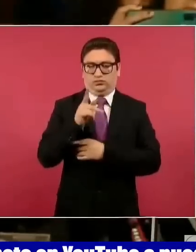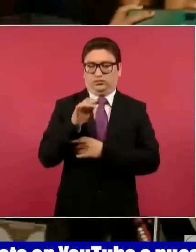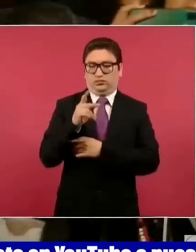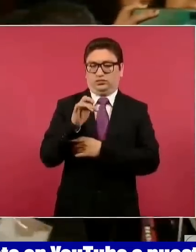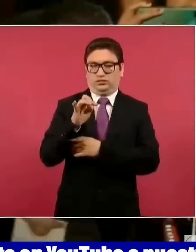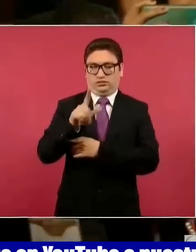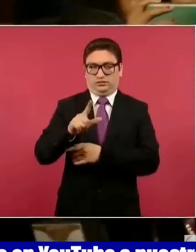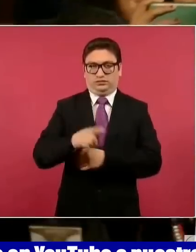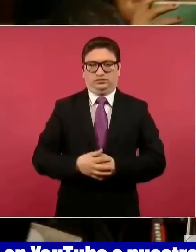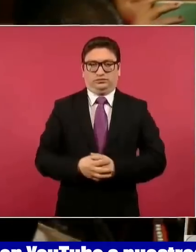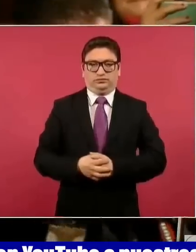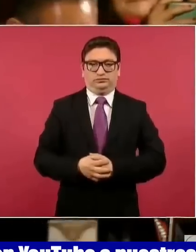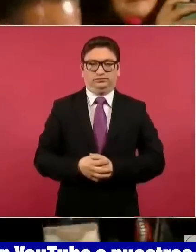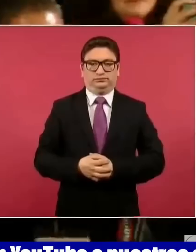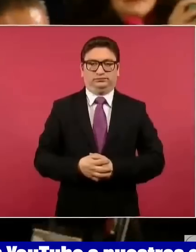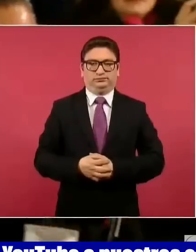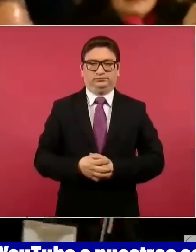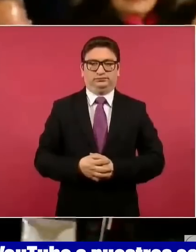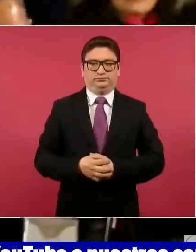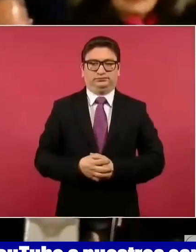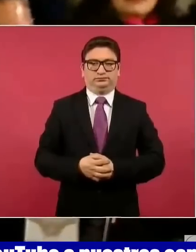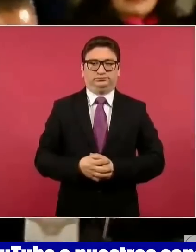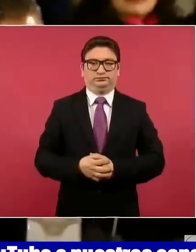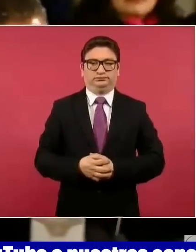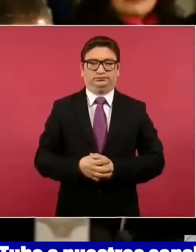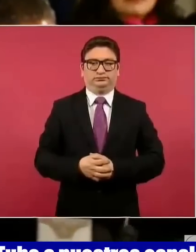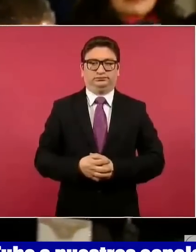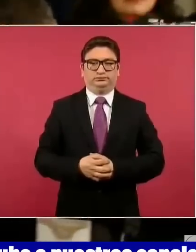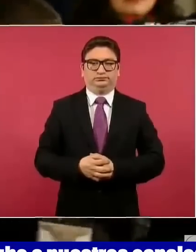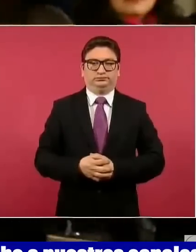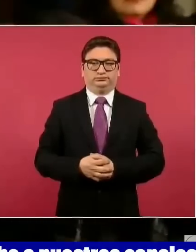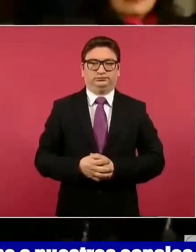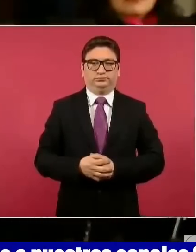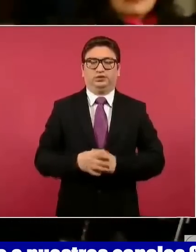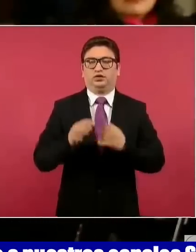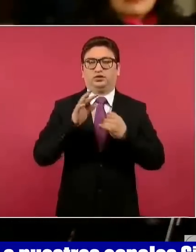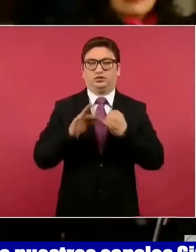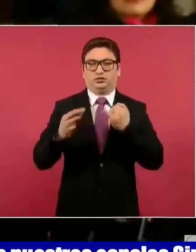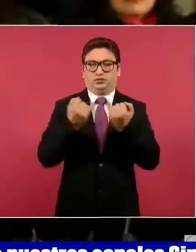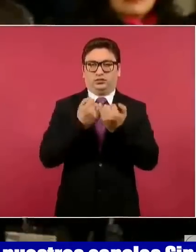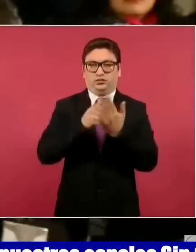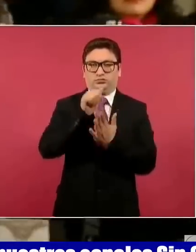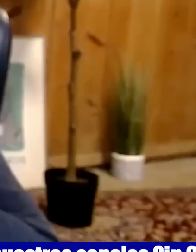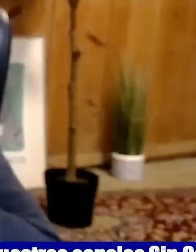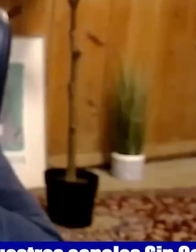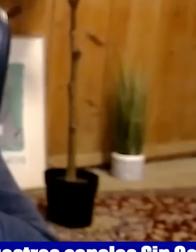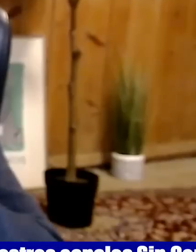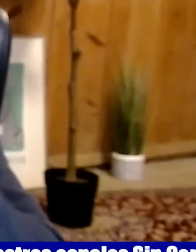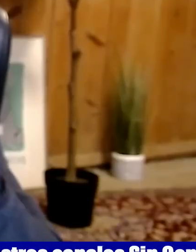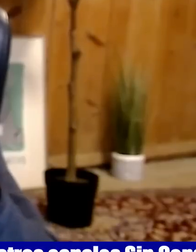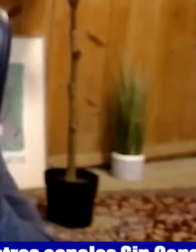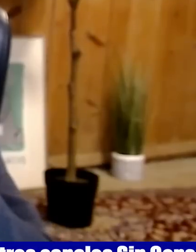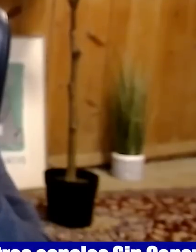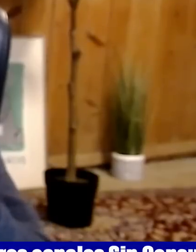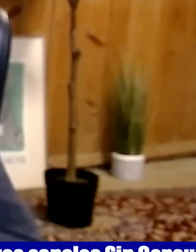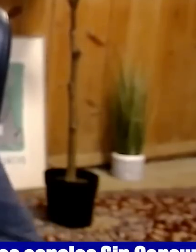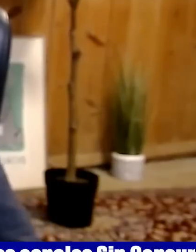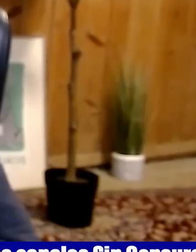recientemente, la, la película, bueno, parte de esta película, y es verdaderamente cuestionable en